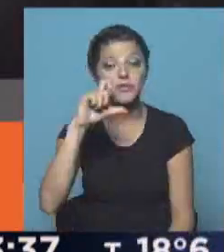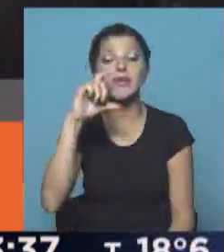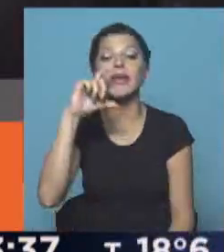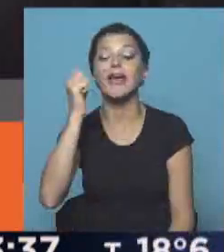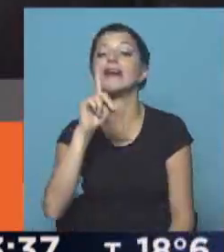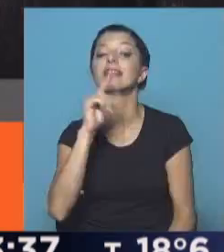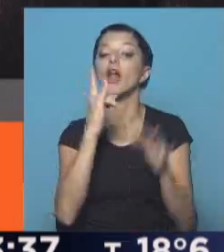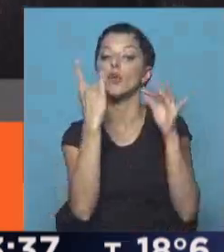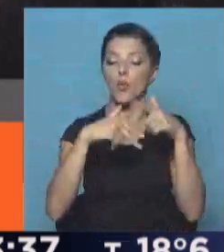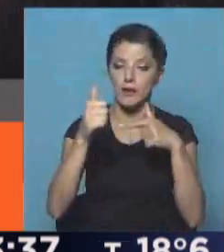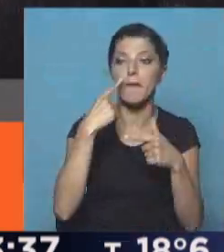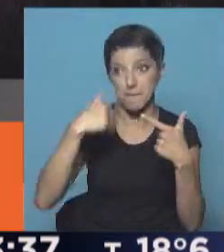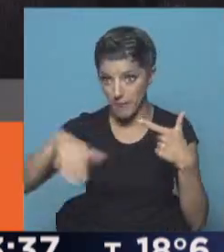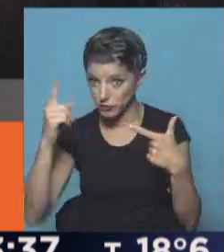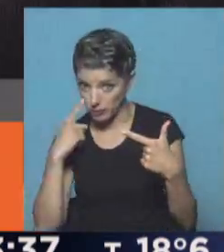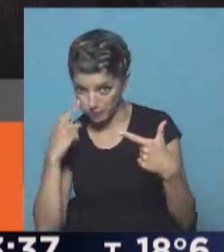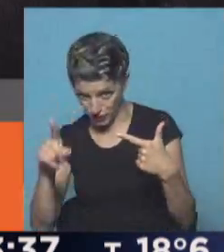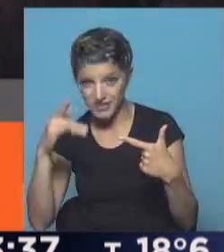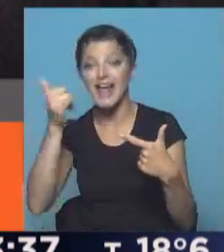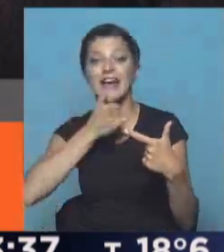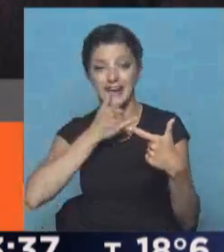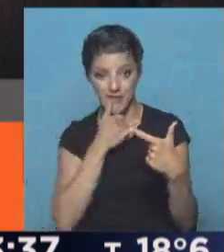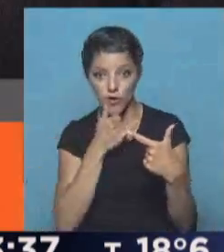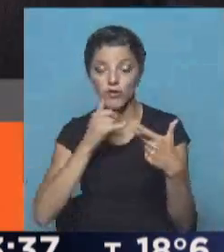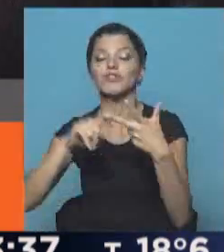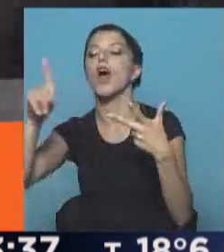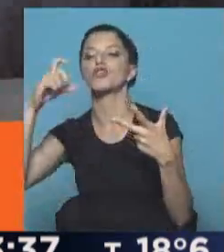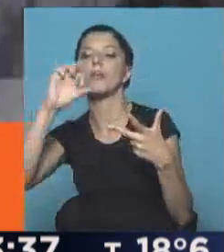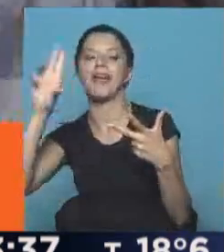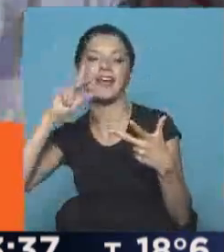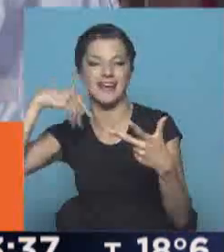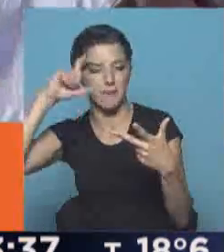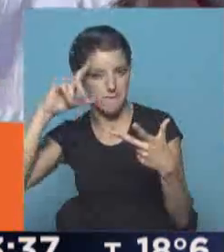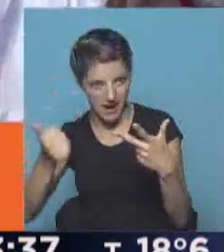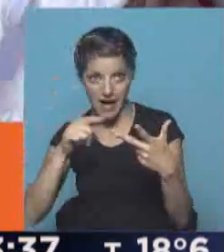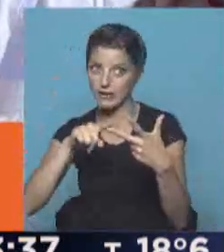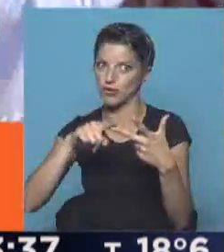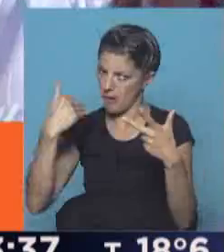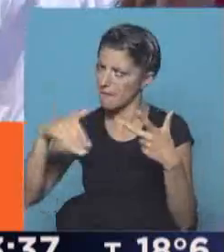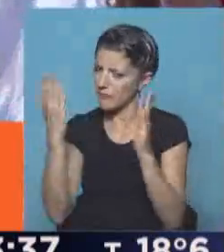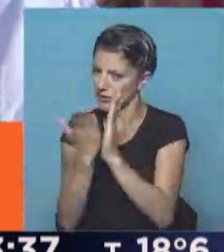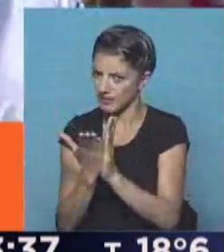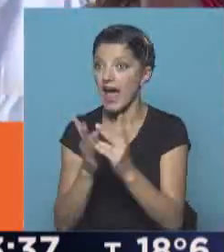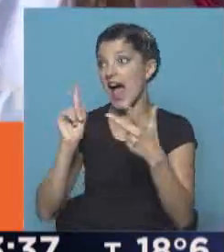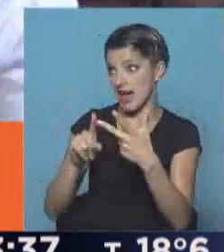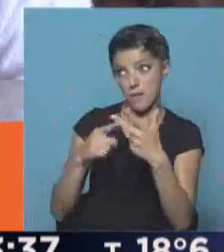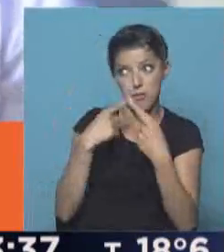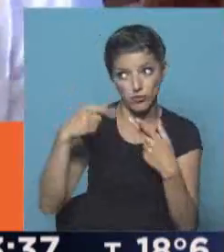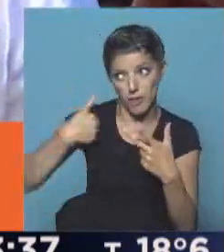que discutir lo de Crimea, qué parte de separatismo hay en Crimea, qué parte no. No quiero ser inelegante. Sí, ya no va a haber ningún plebiscito ahí. Bueno,